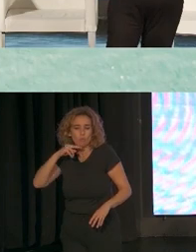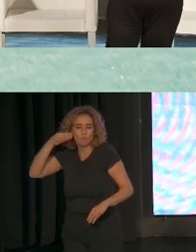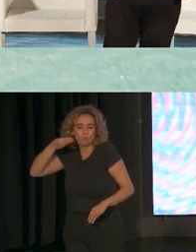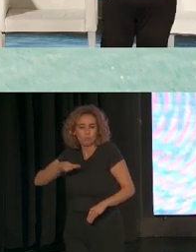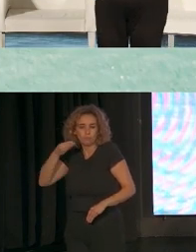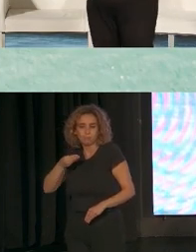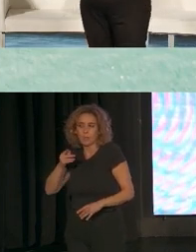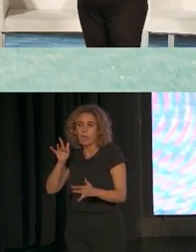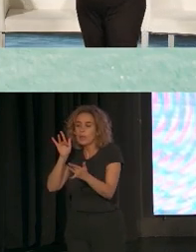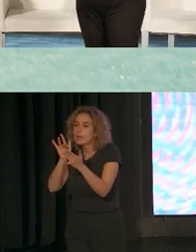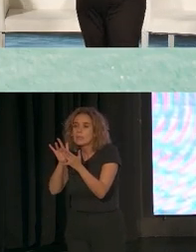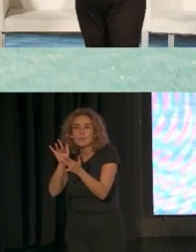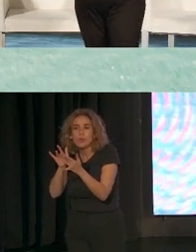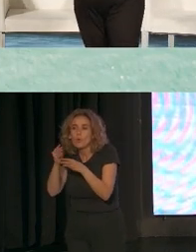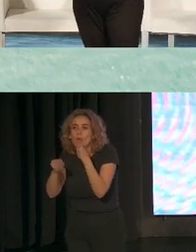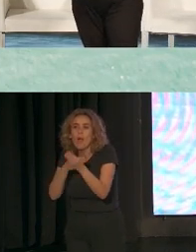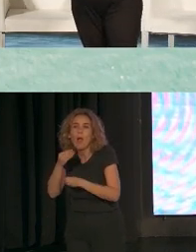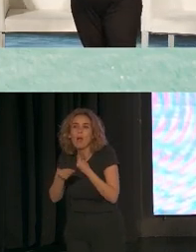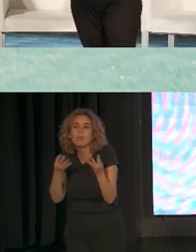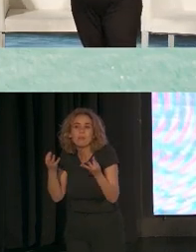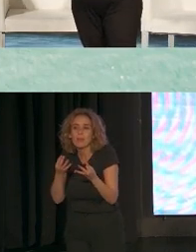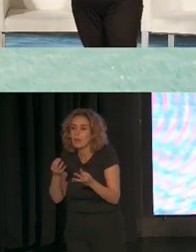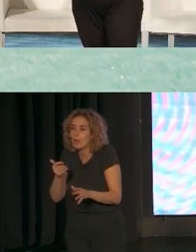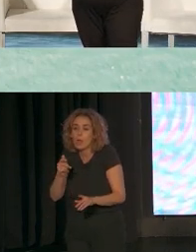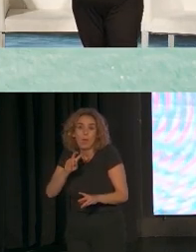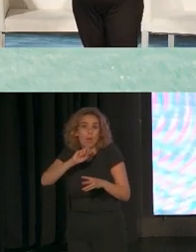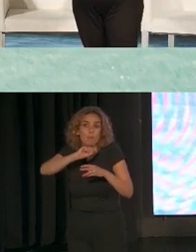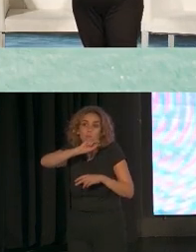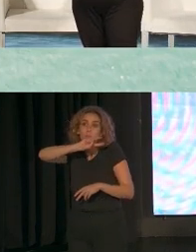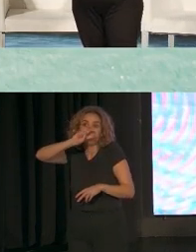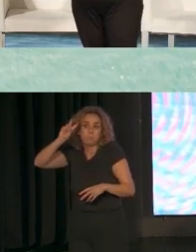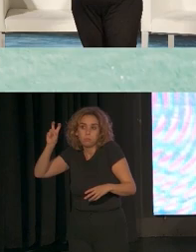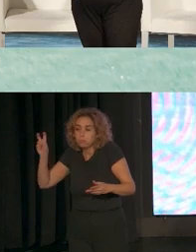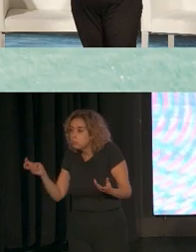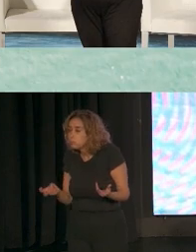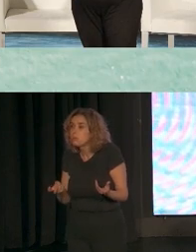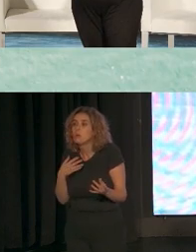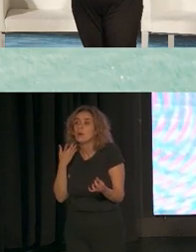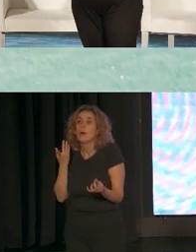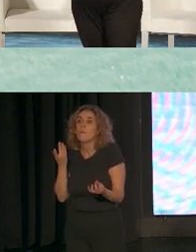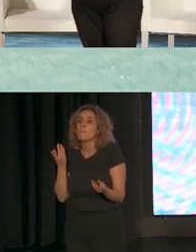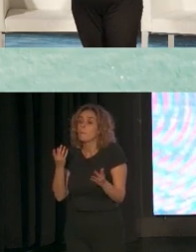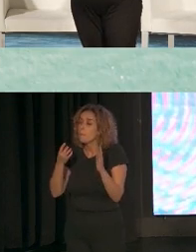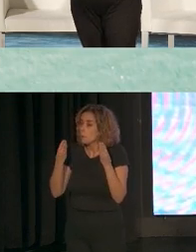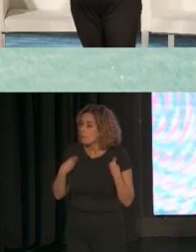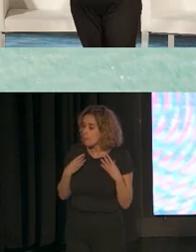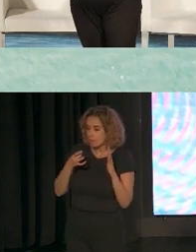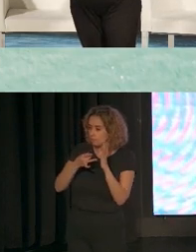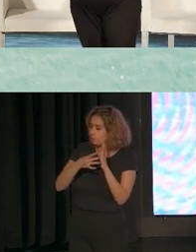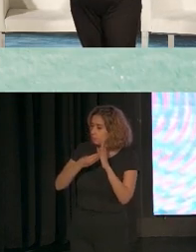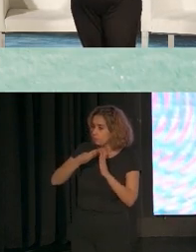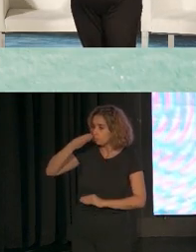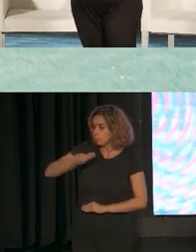conexiones van a hacer que tengas muchas más opciones para tener una buena calidad de vida